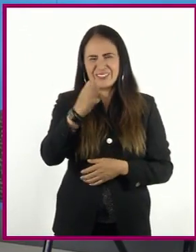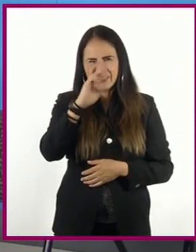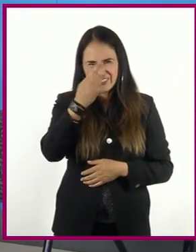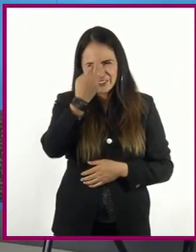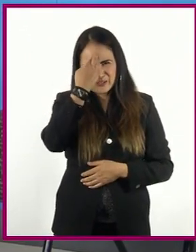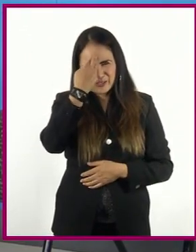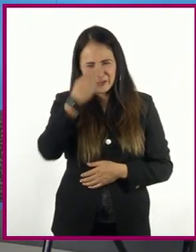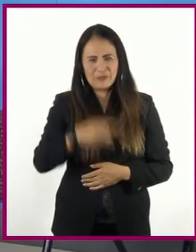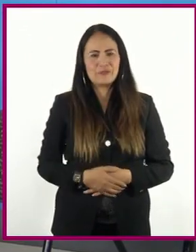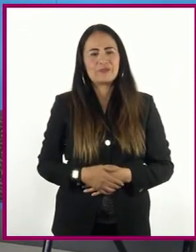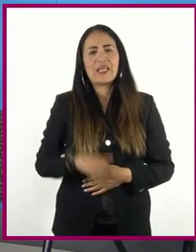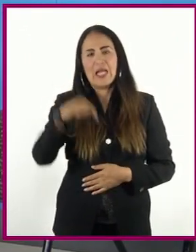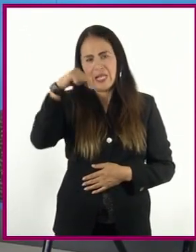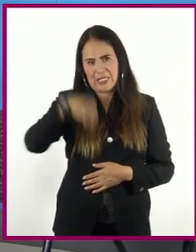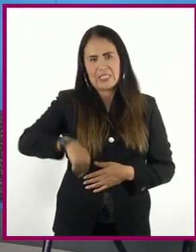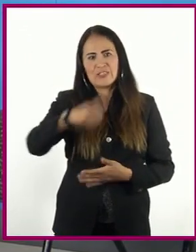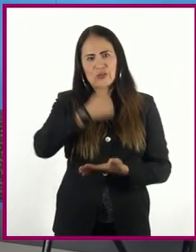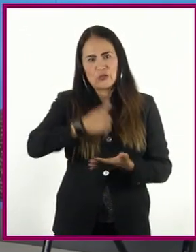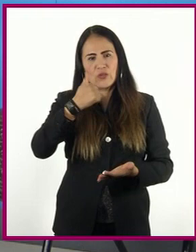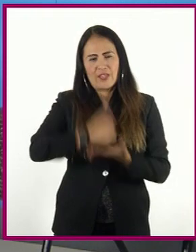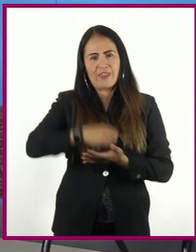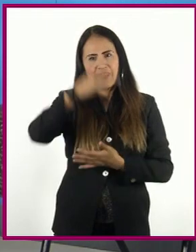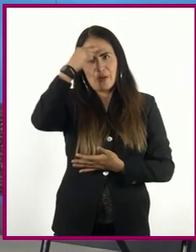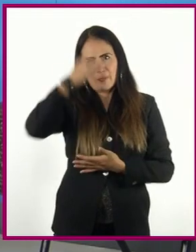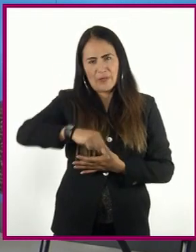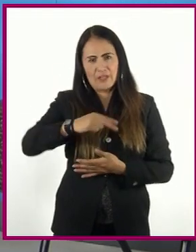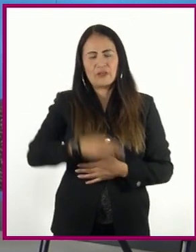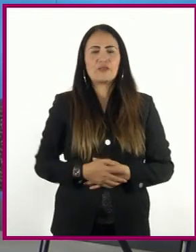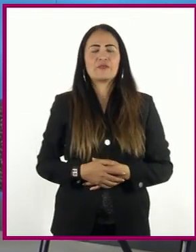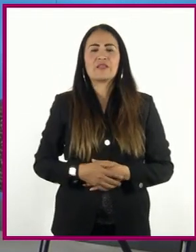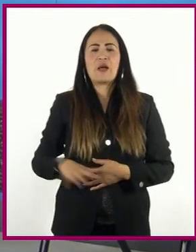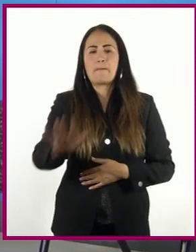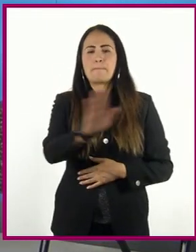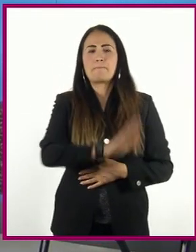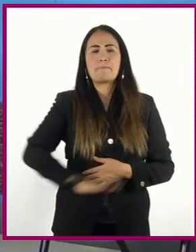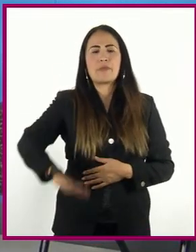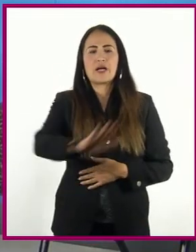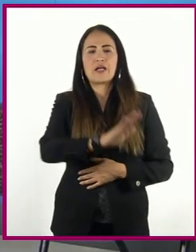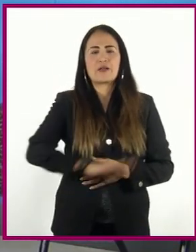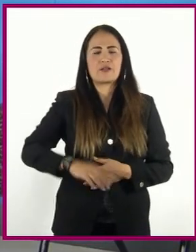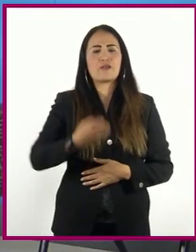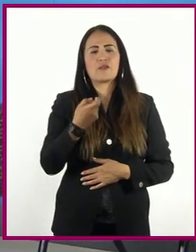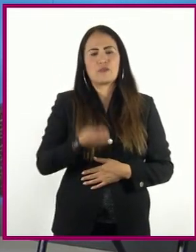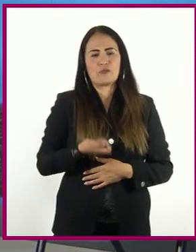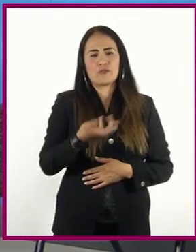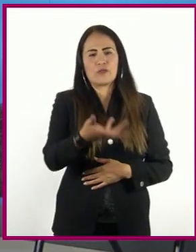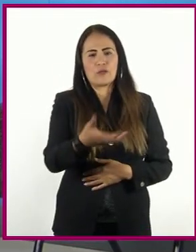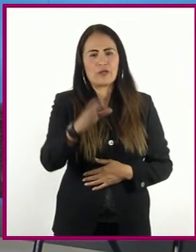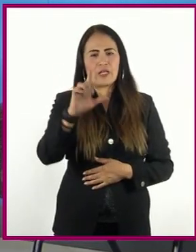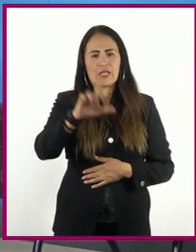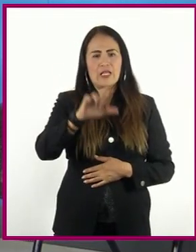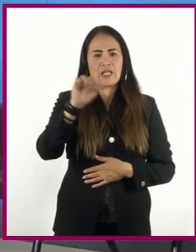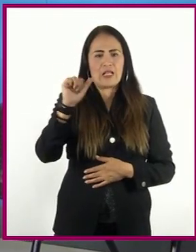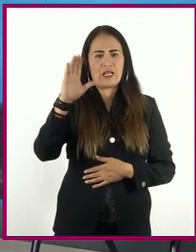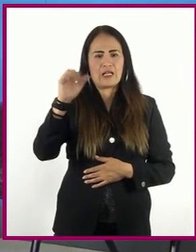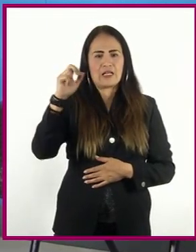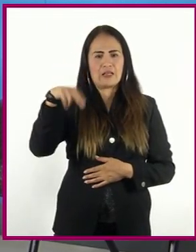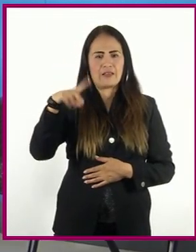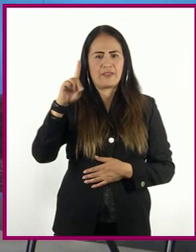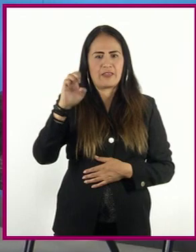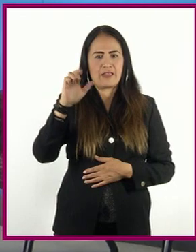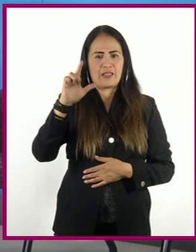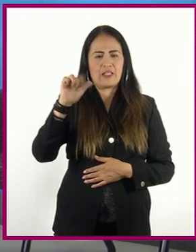esta práctica, en la Ciudad de México podemos encontrar el antiguo barrio llamado precisamente la Candelaria de los